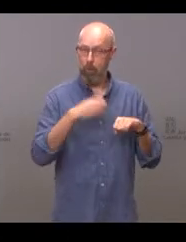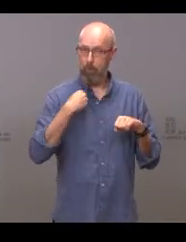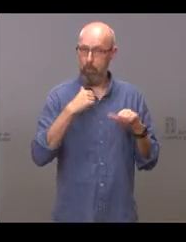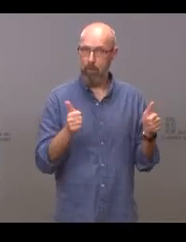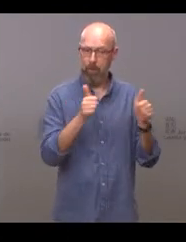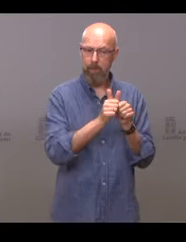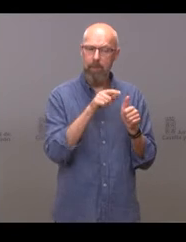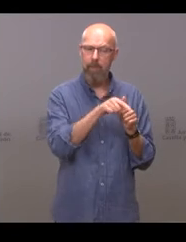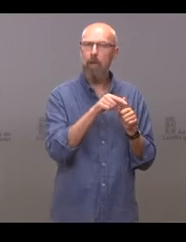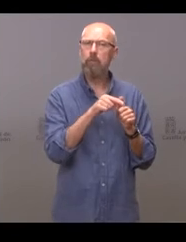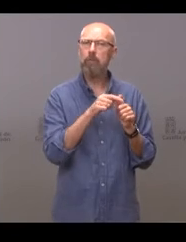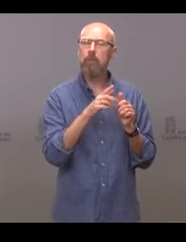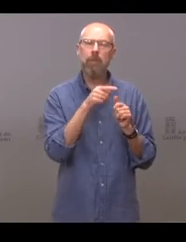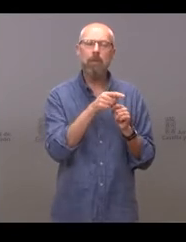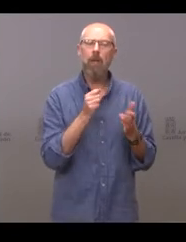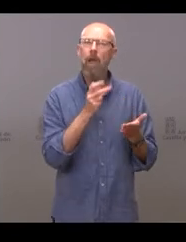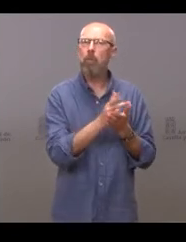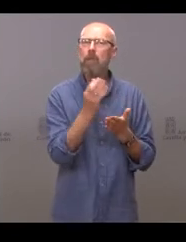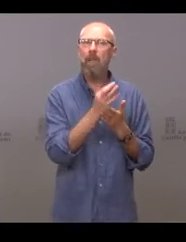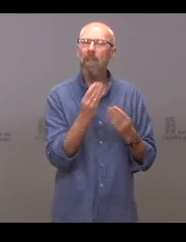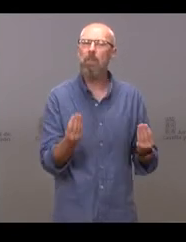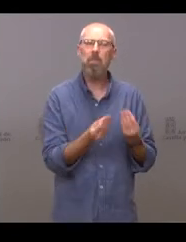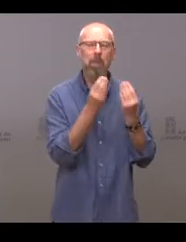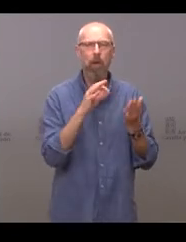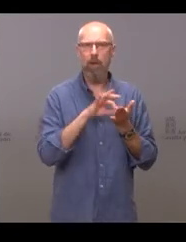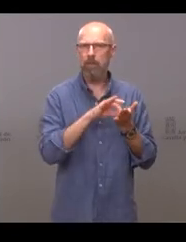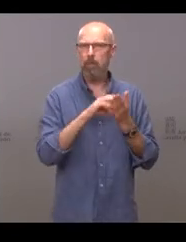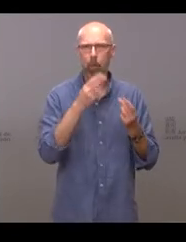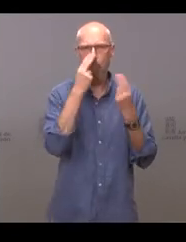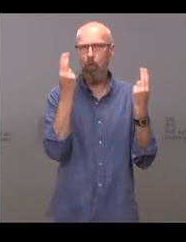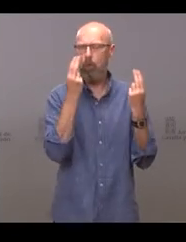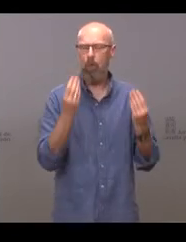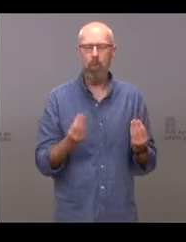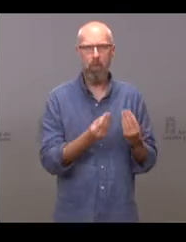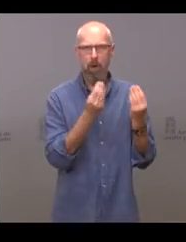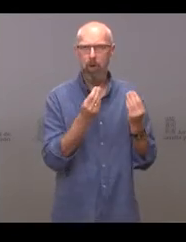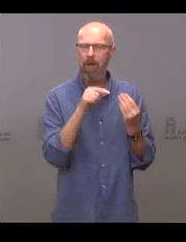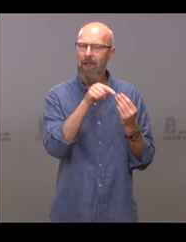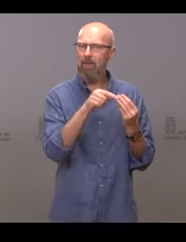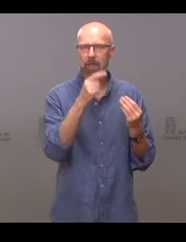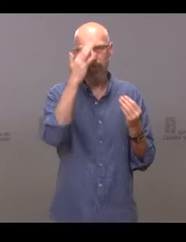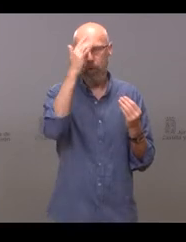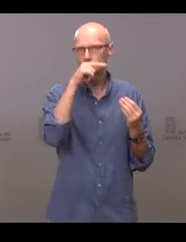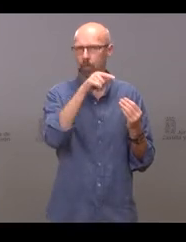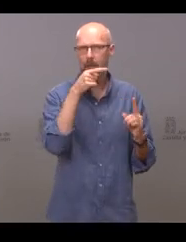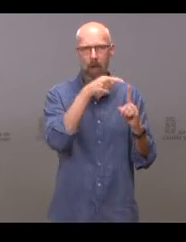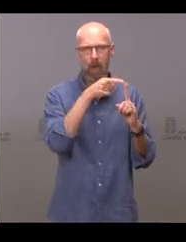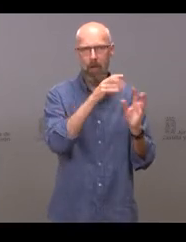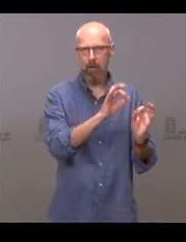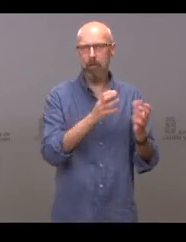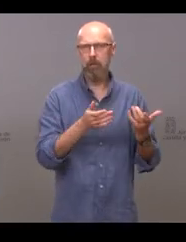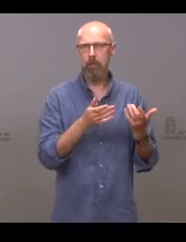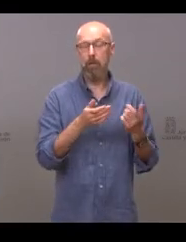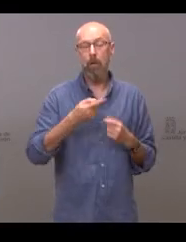apuesta por mejorar el servicio público esa es la equívoca la filosofía del acuerdo no para nosotros